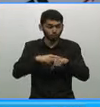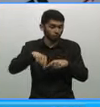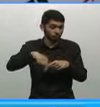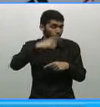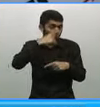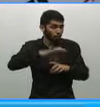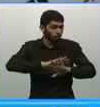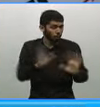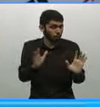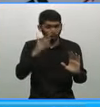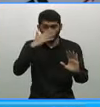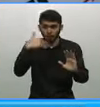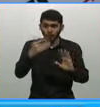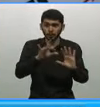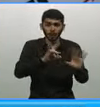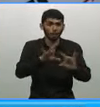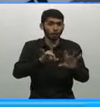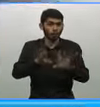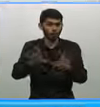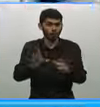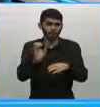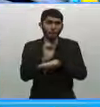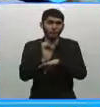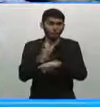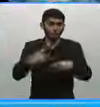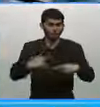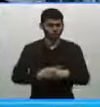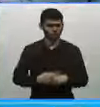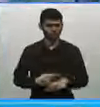a la competencia oficial, que es el partido con Ecuador.